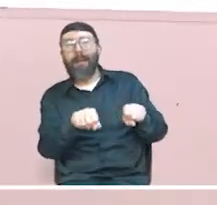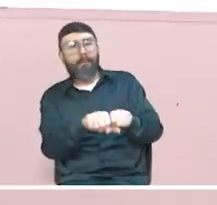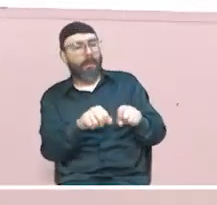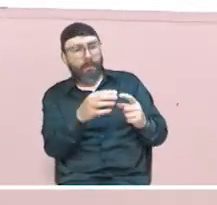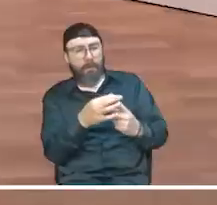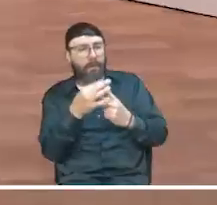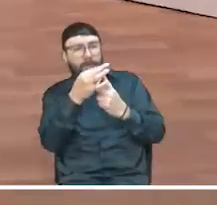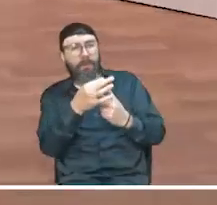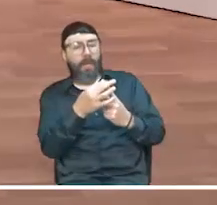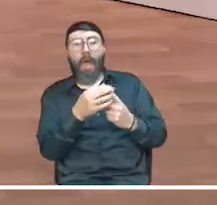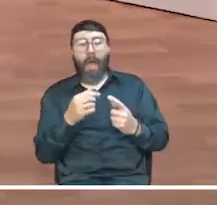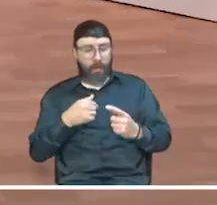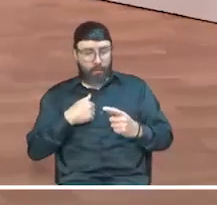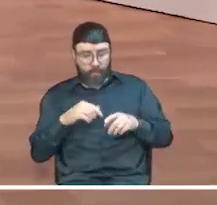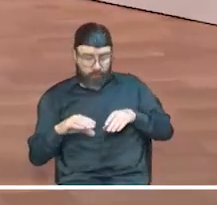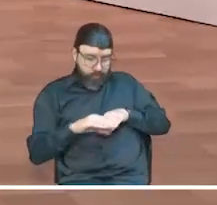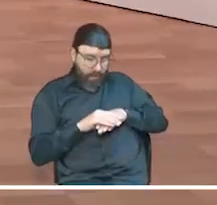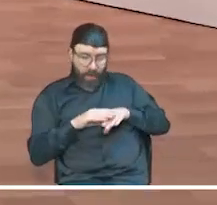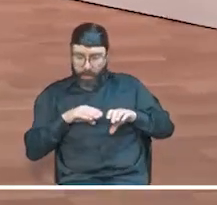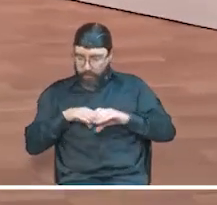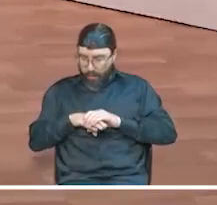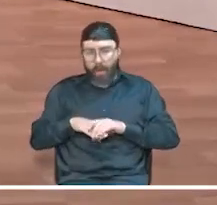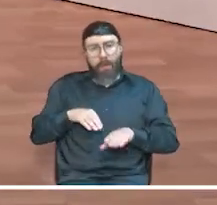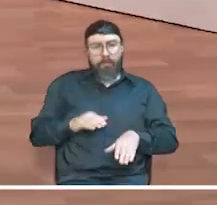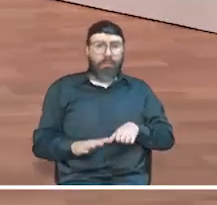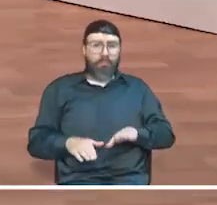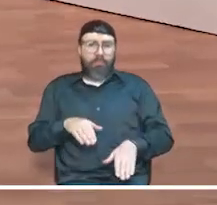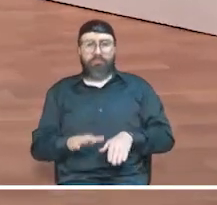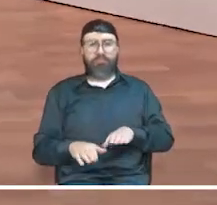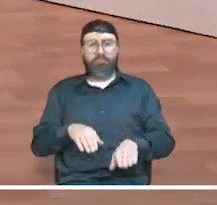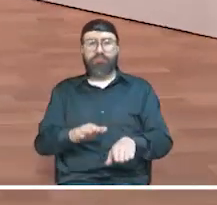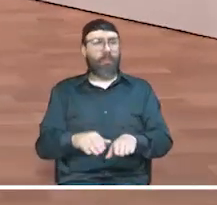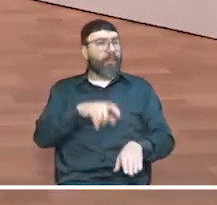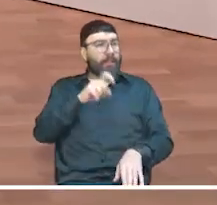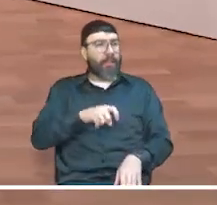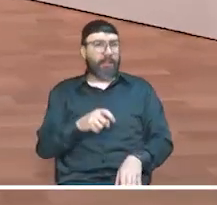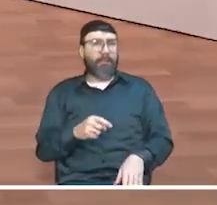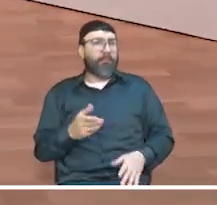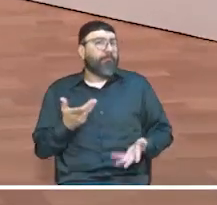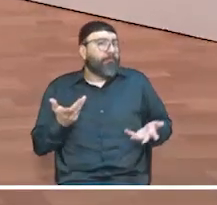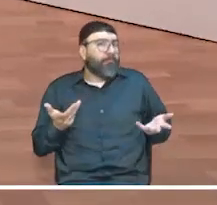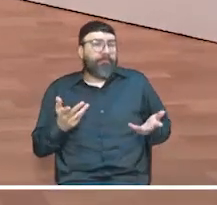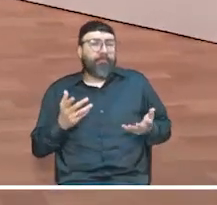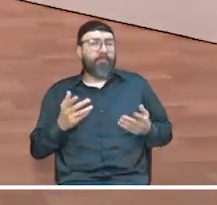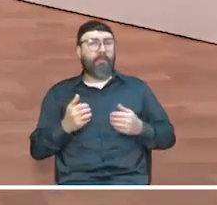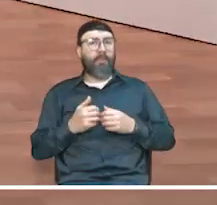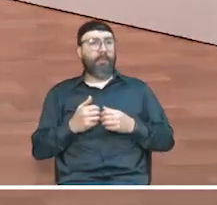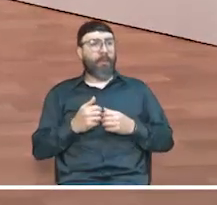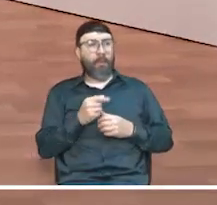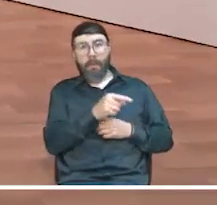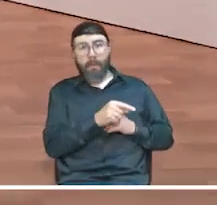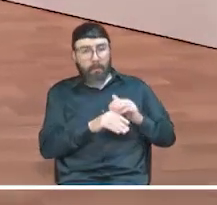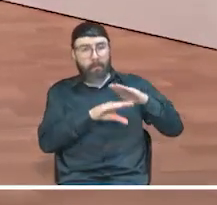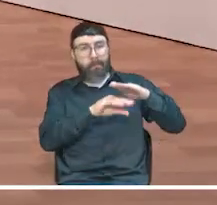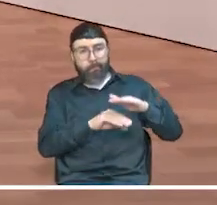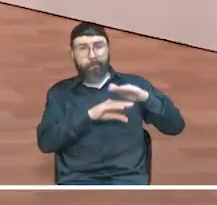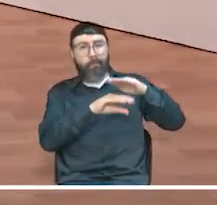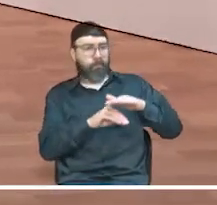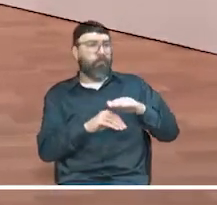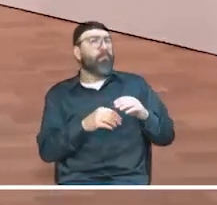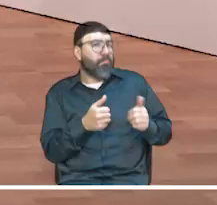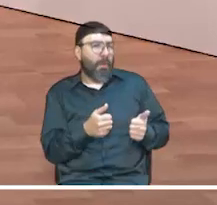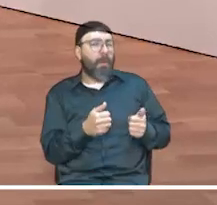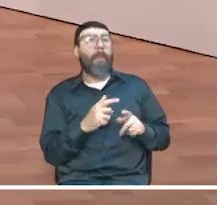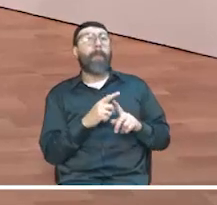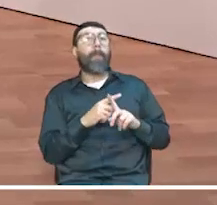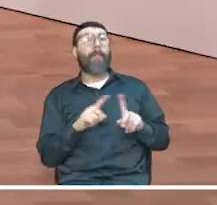para la pisada que podemos tener cada uno de nosotros. Entonces, o sea, siendo bueno, pues de todas maneras creo que